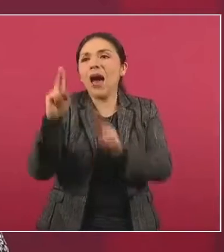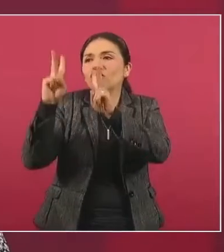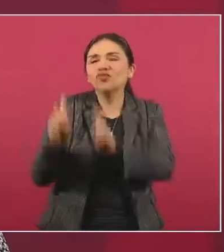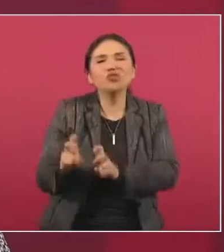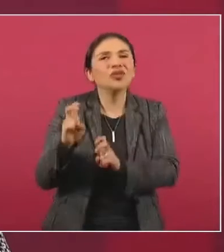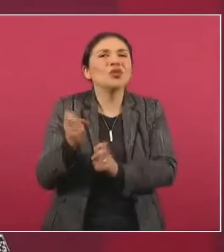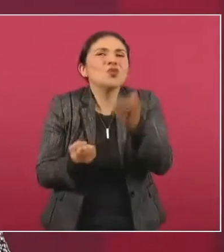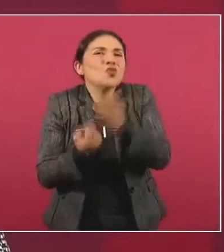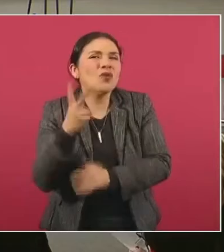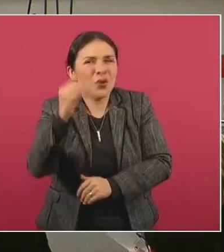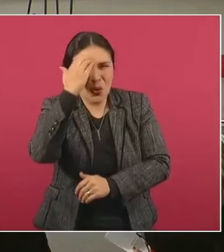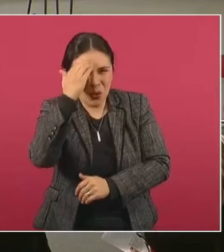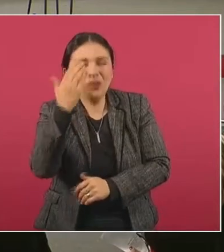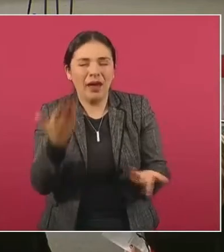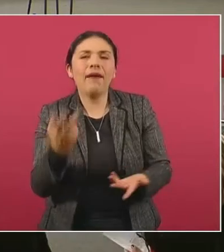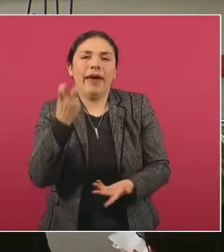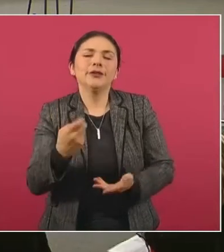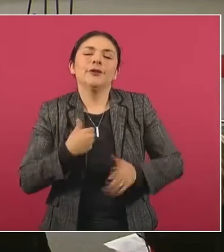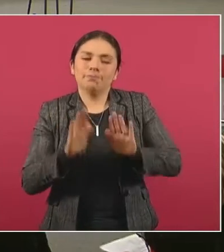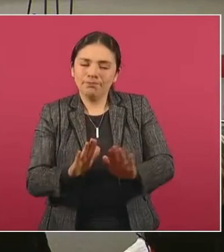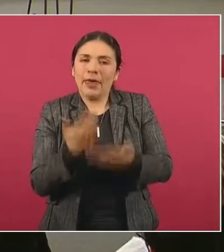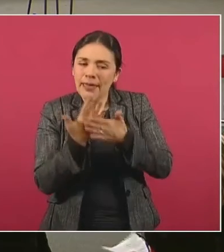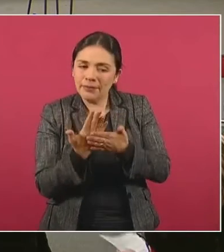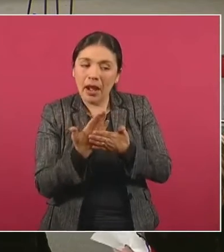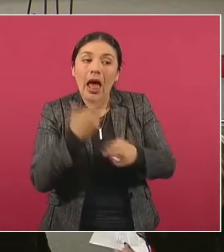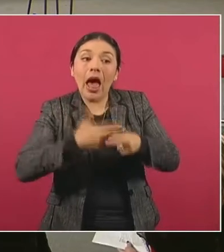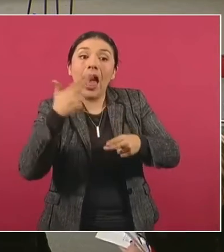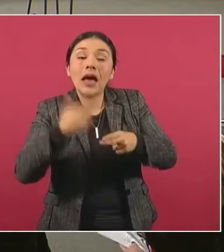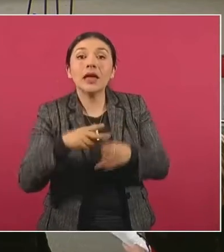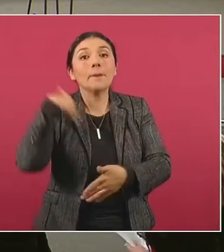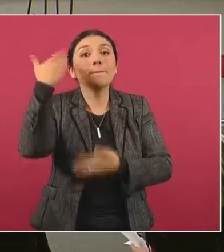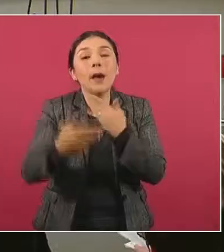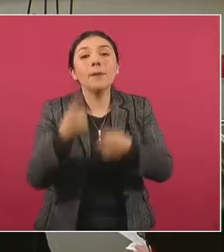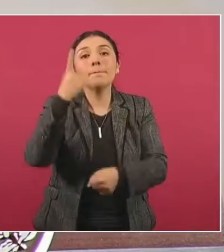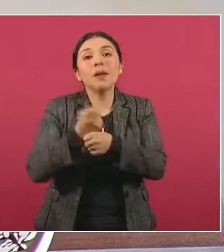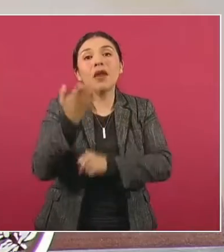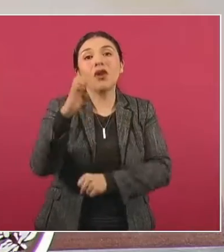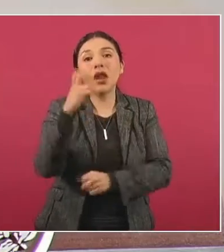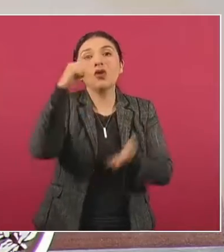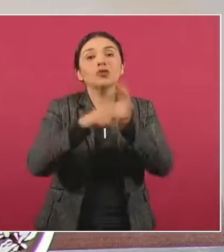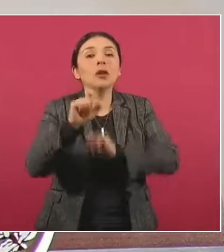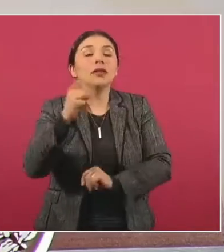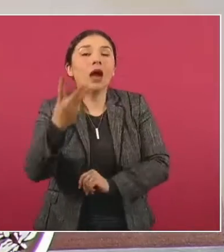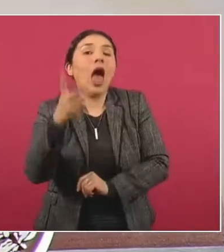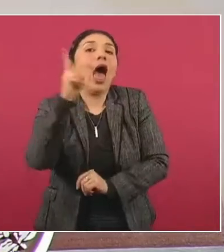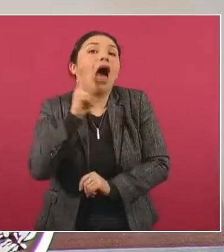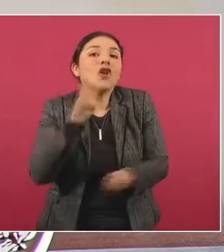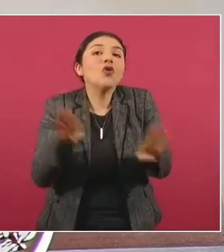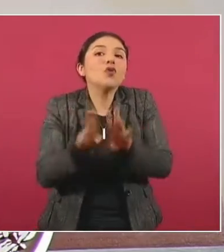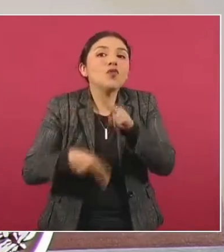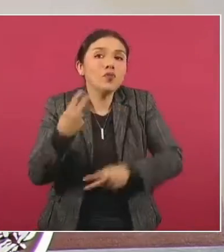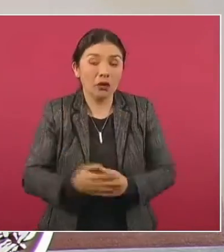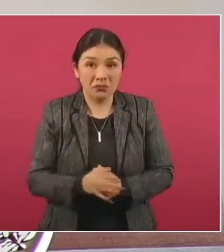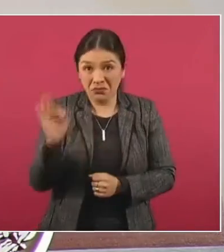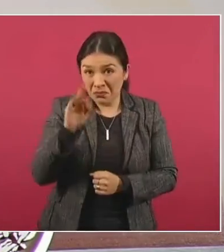sistema, pues nosotros lo que dejamos fue todo esto para el 1 de enero del 2023 y lo vamos a valorar. Si realmente tiene